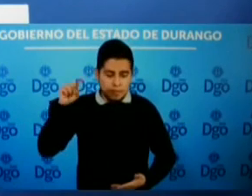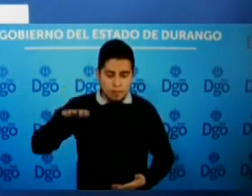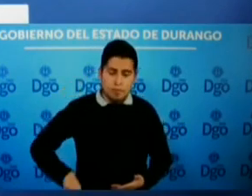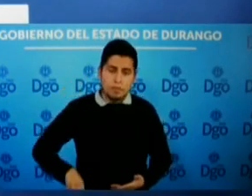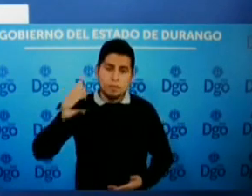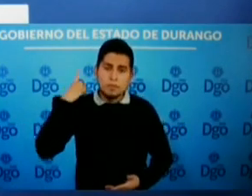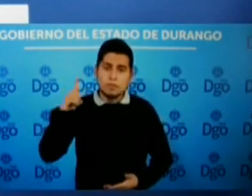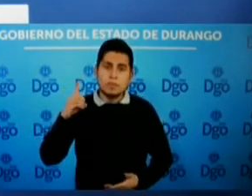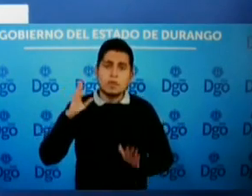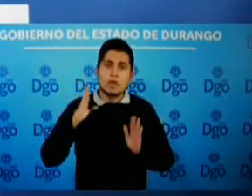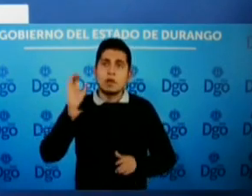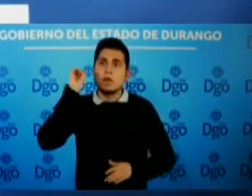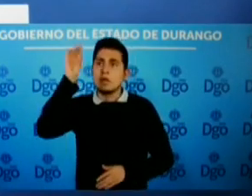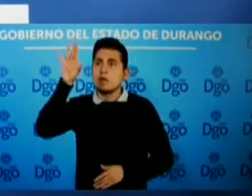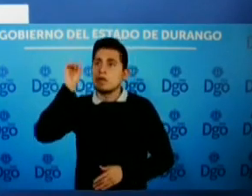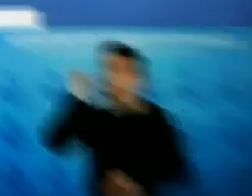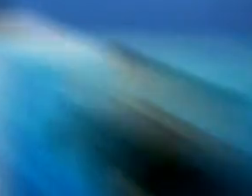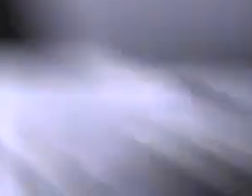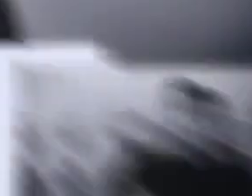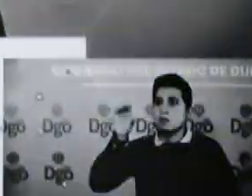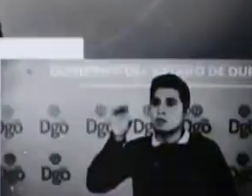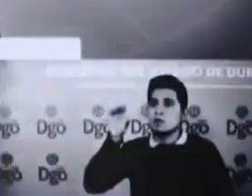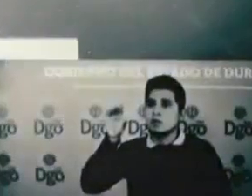en semáforo rock